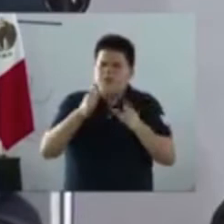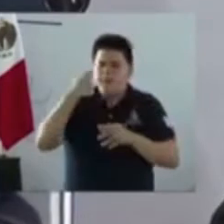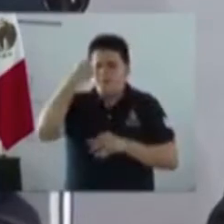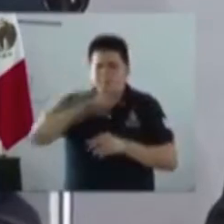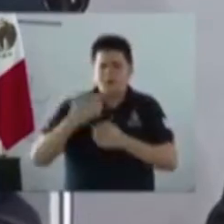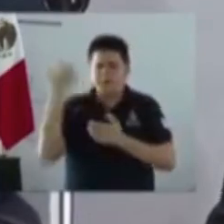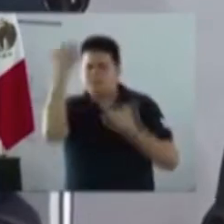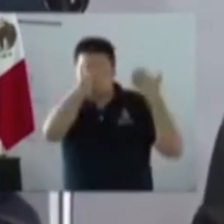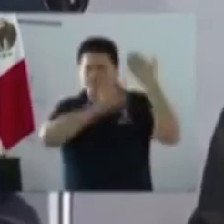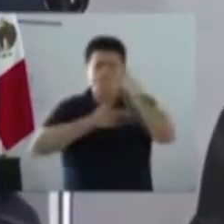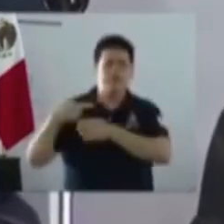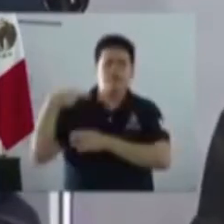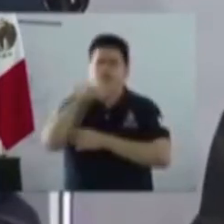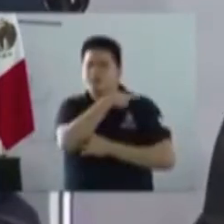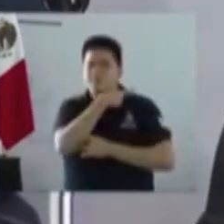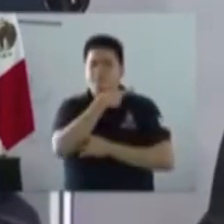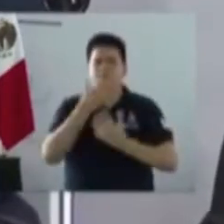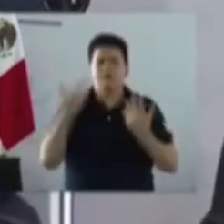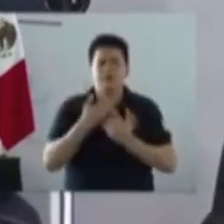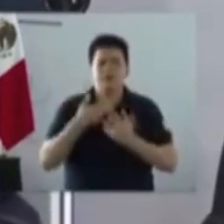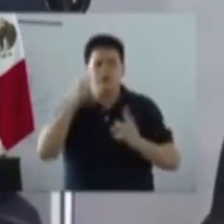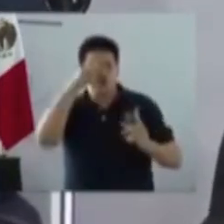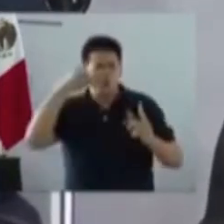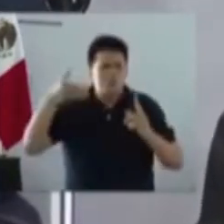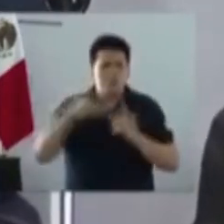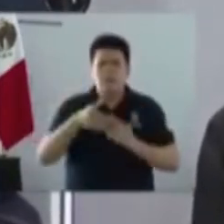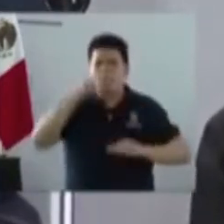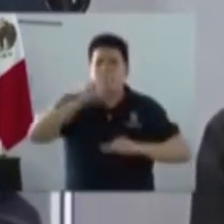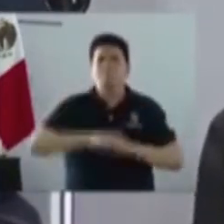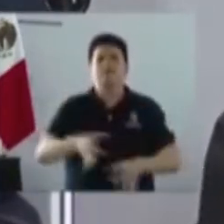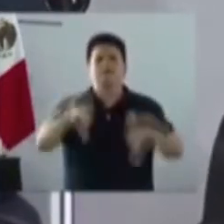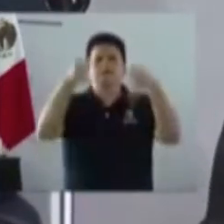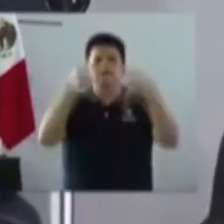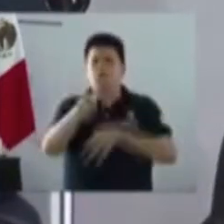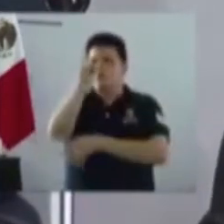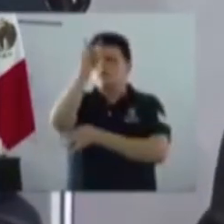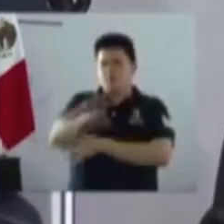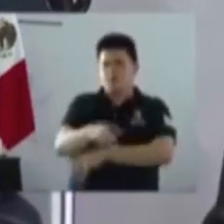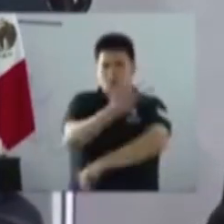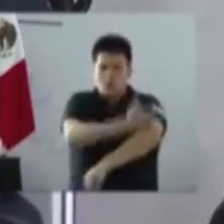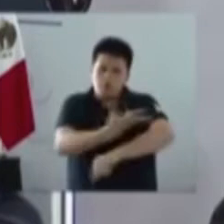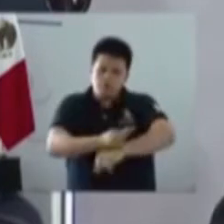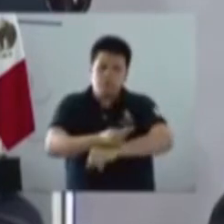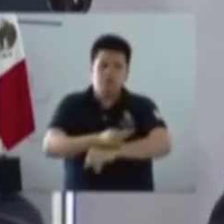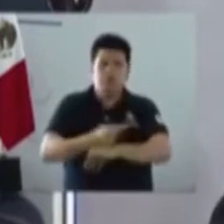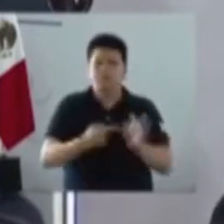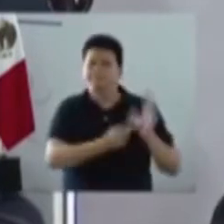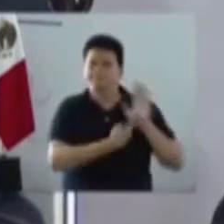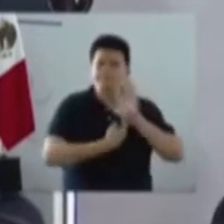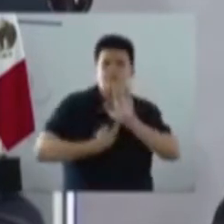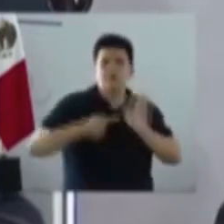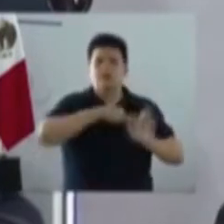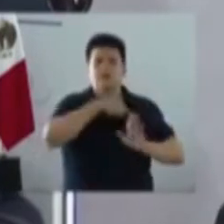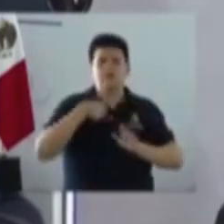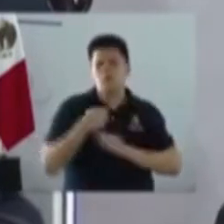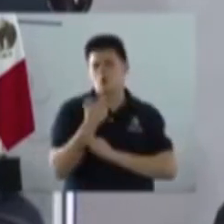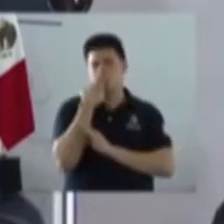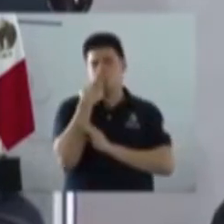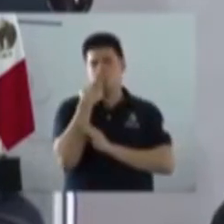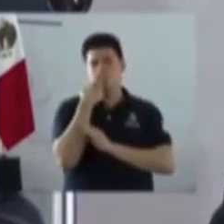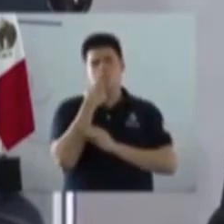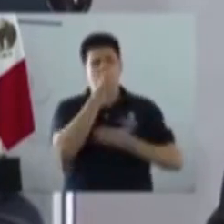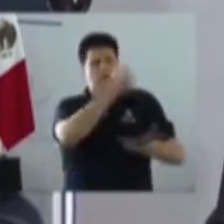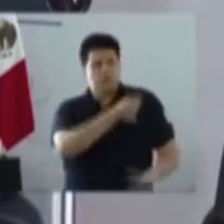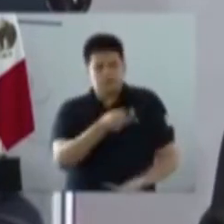rápidas, que contribuya a dar mayor certidumbre en los resultados y asegure la utilización de los